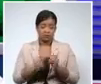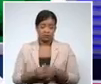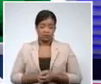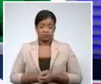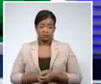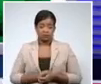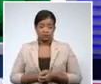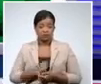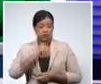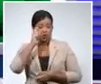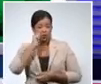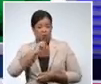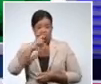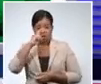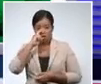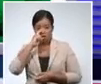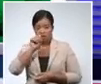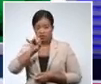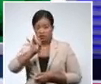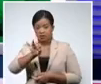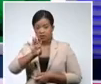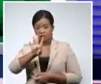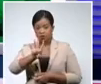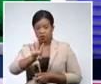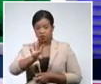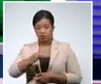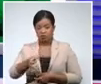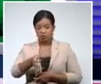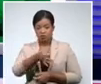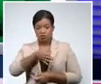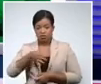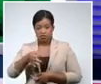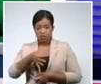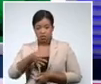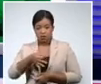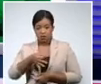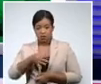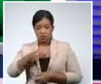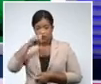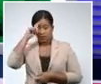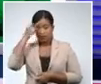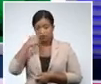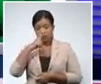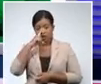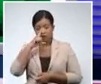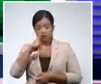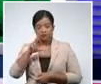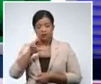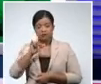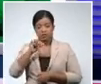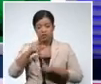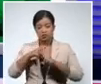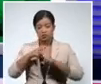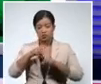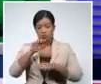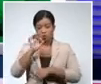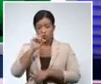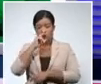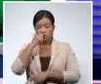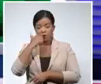masculino de 74 años de edad, del municipio San Cristóbal, en la provincia de Artemisa, contacto de